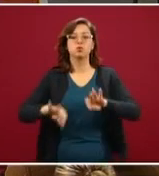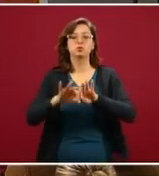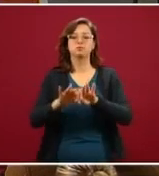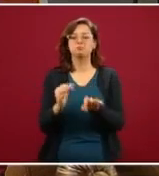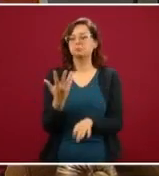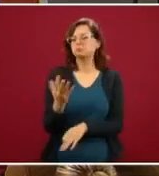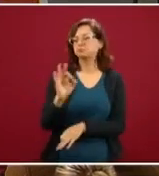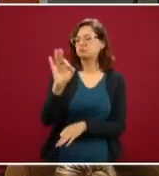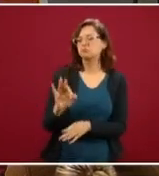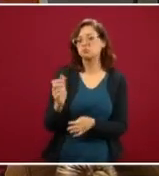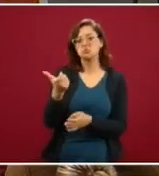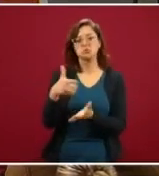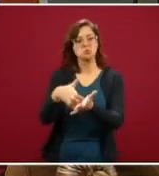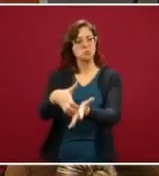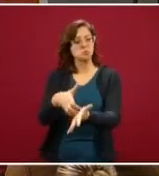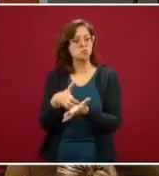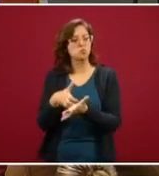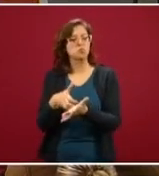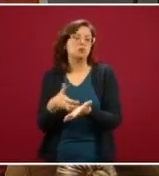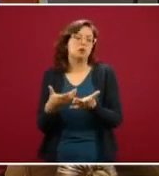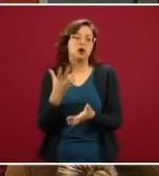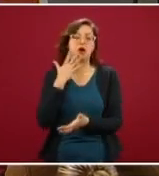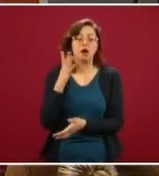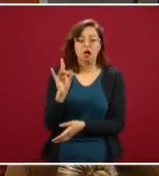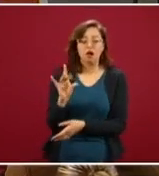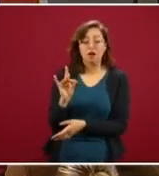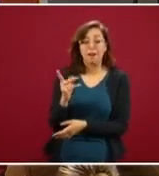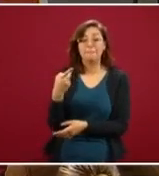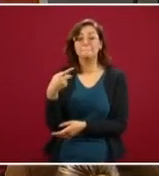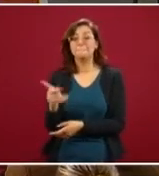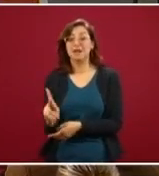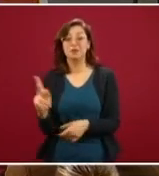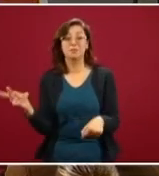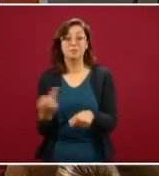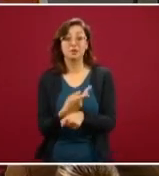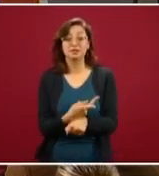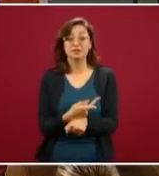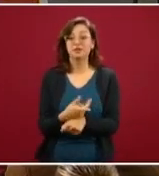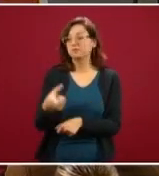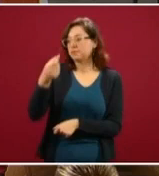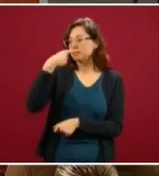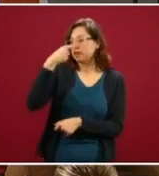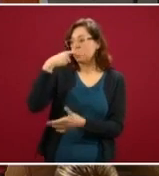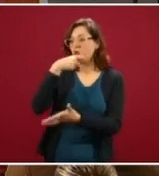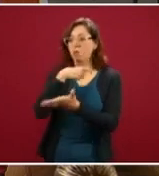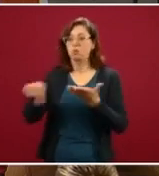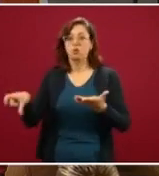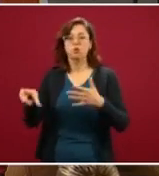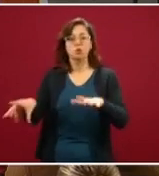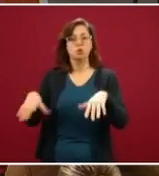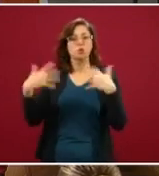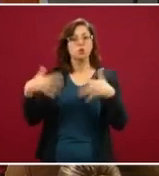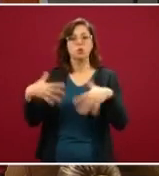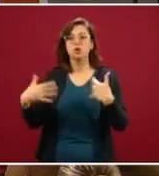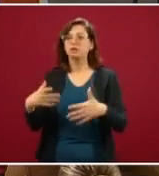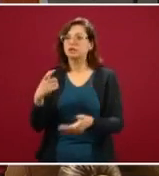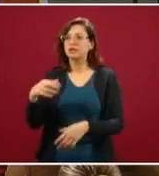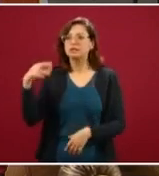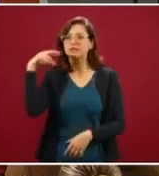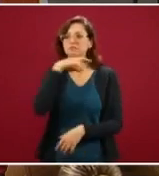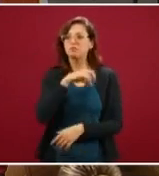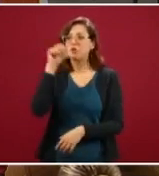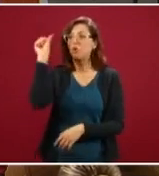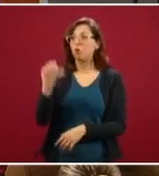parece importante, en condiciones de una compra emergente en mercados internacionales